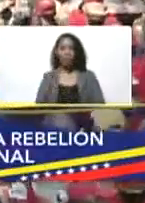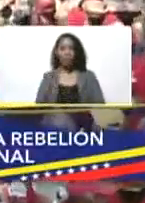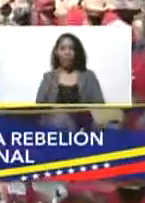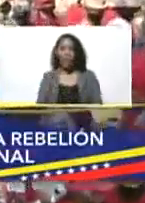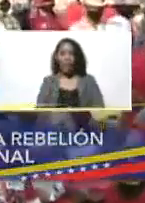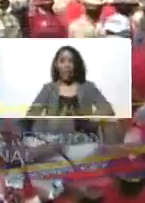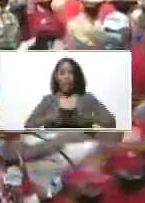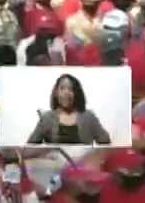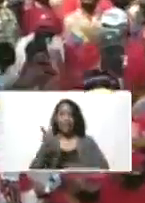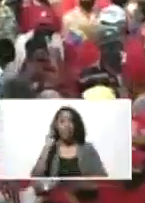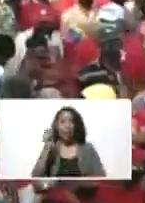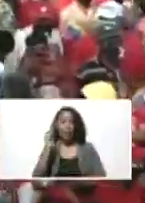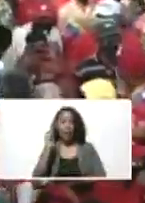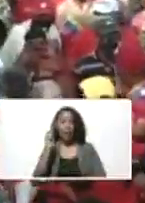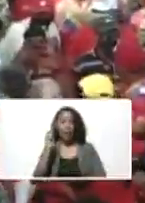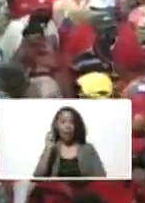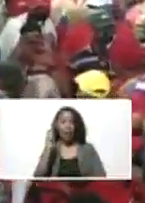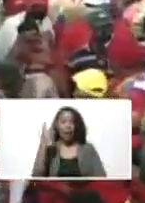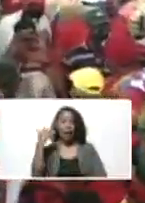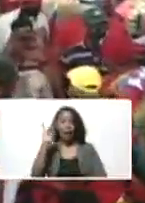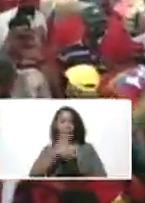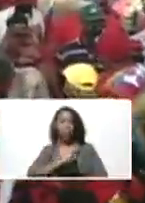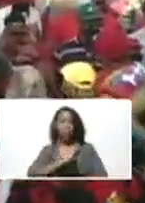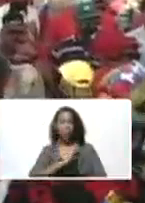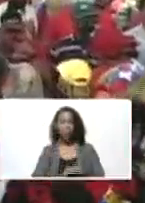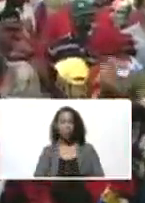Grandes tareas tenemos